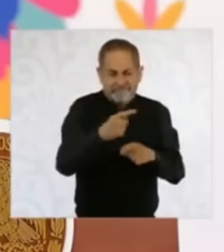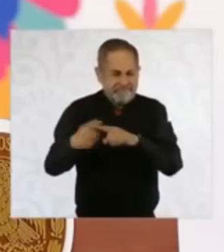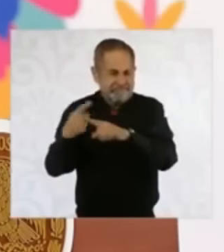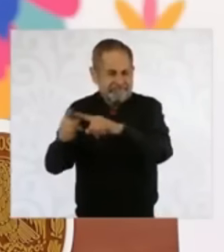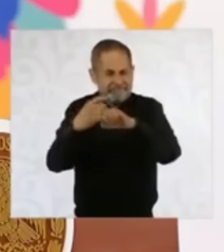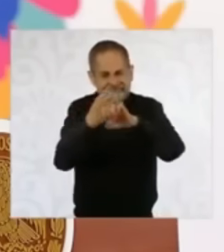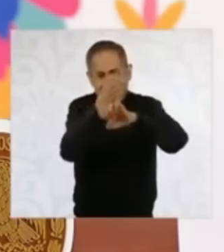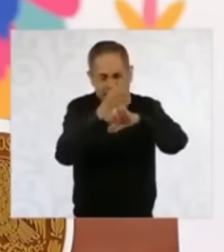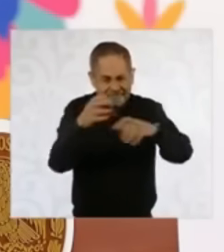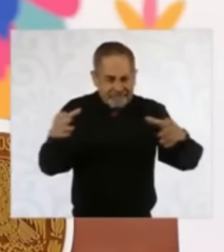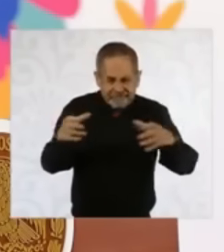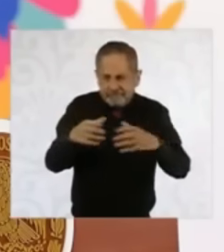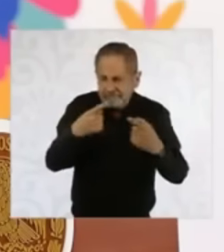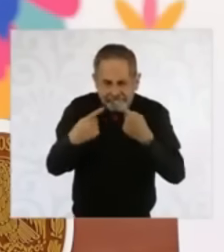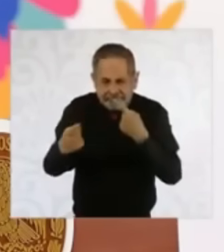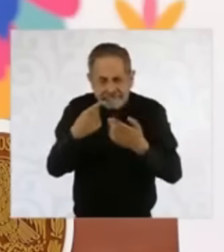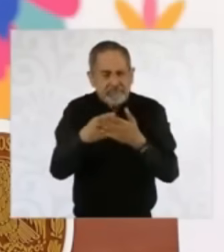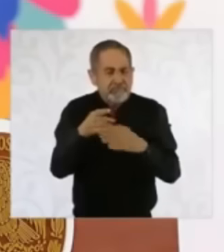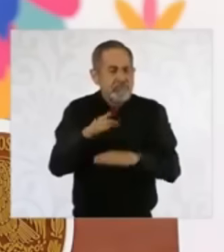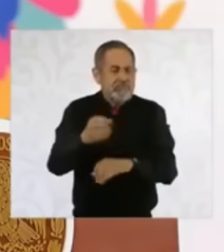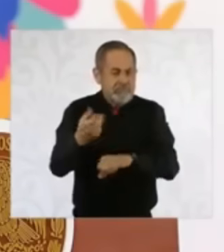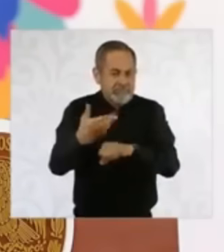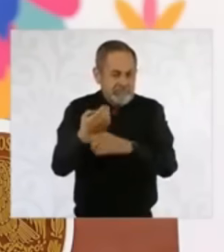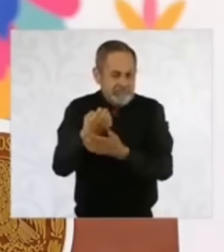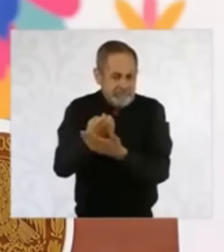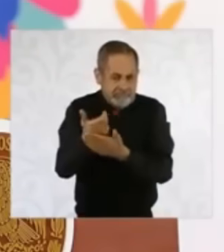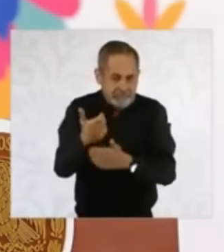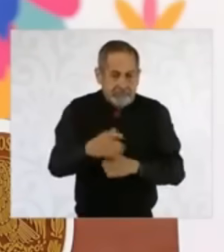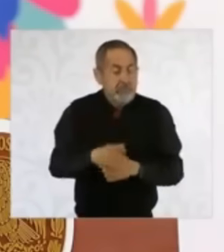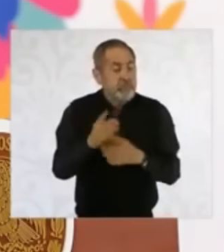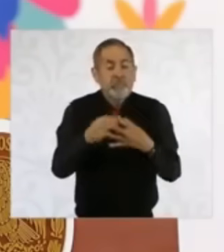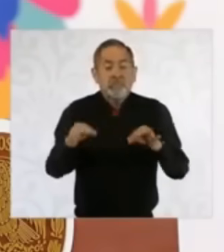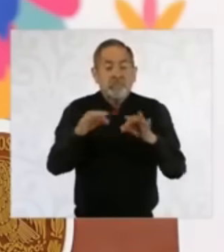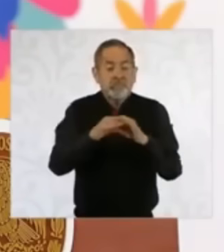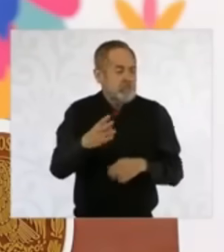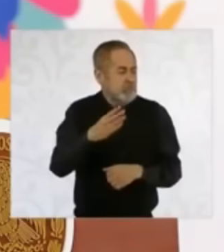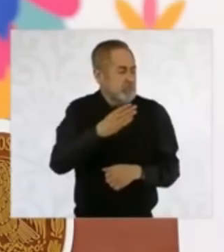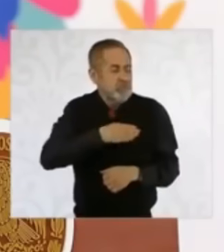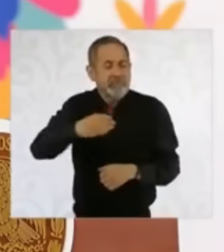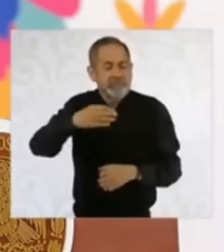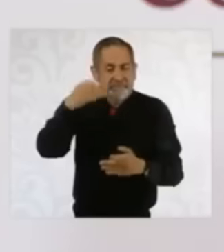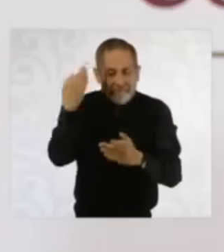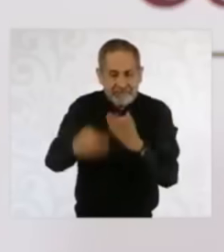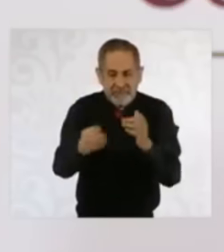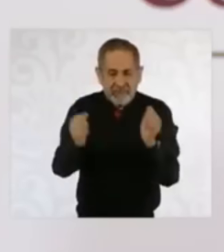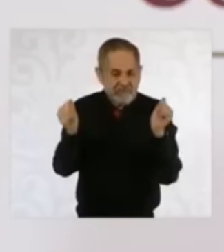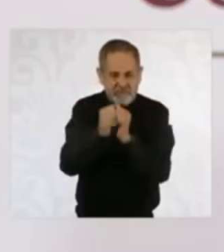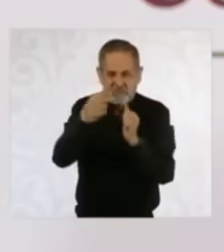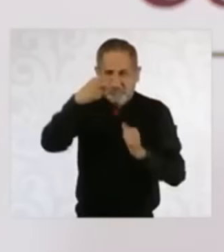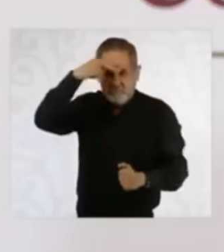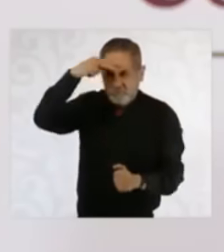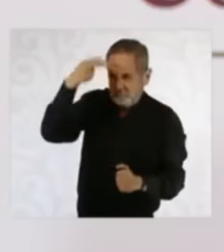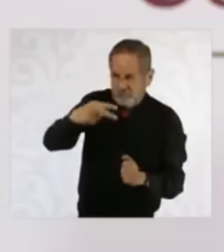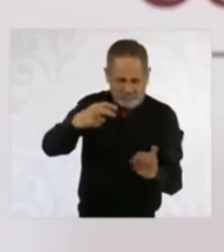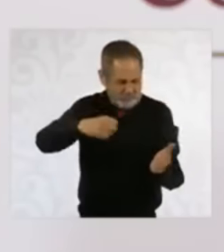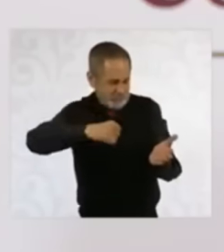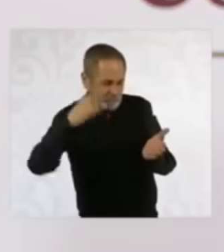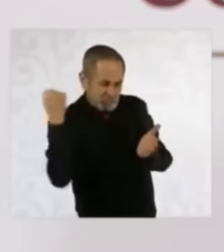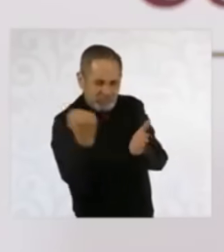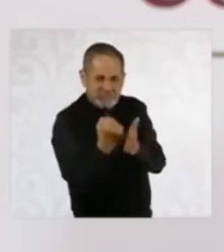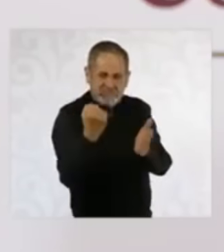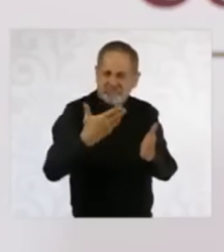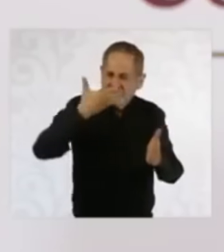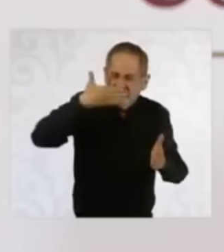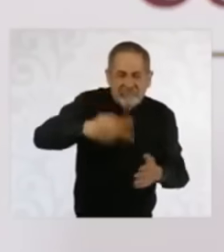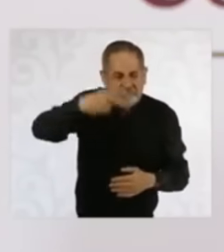única para mostrar sus productos y servicios a un público enorme Y aprovechar esta temporada para crecer y darse a conocer Así que si tienen una